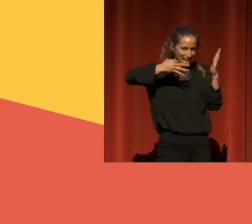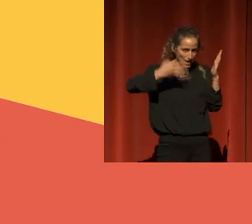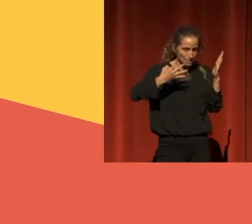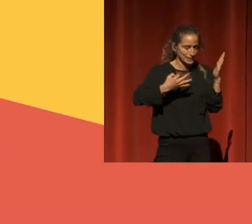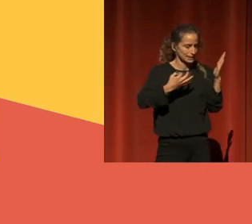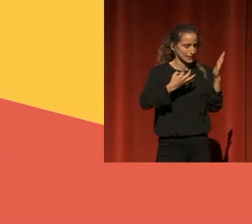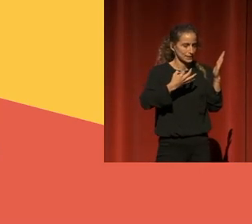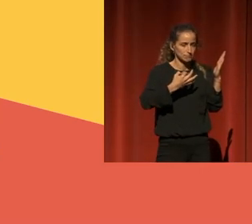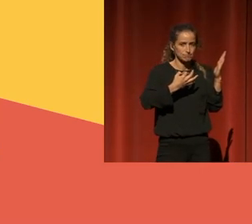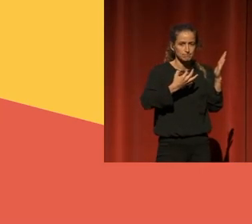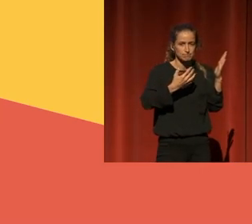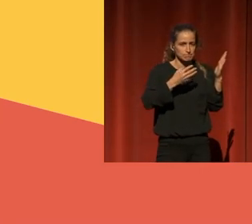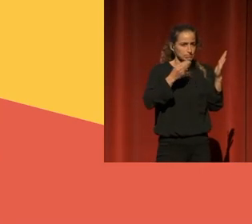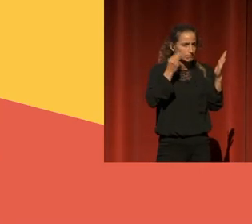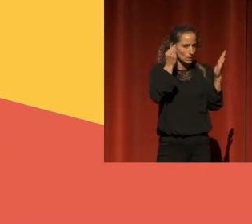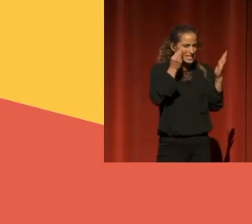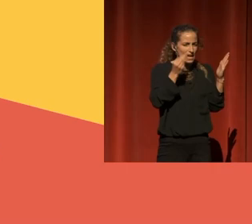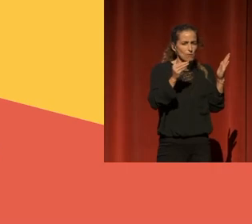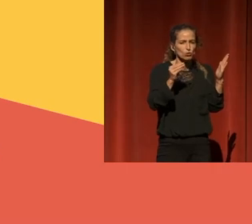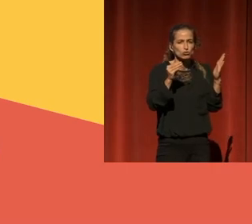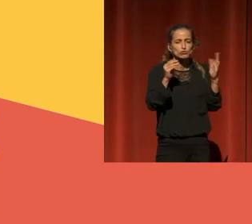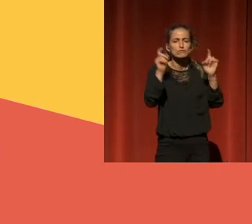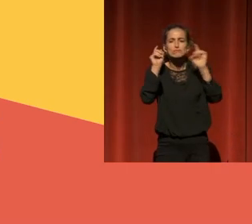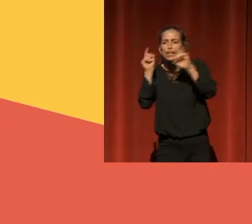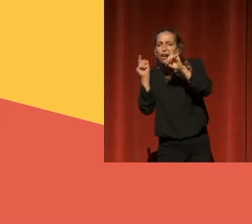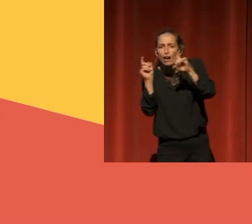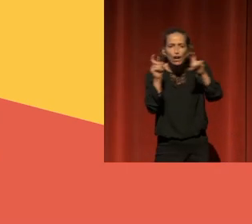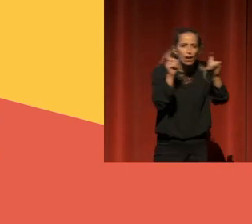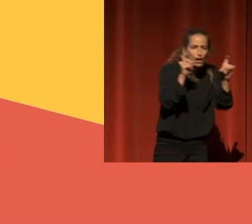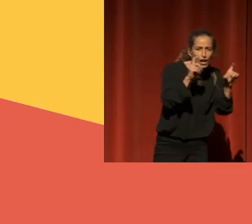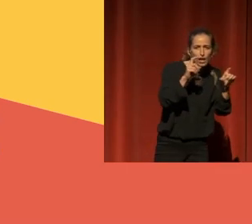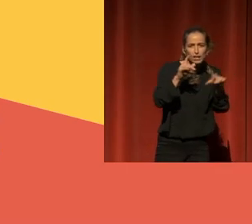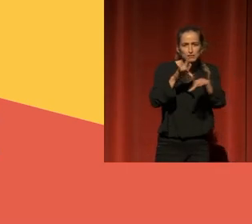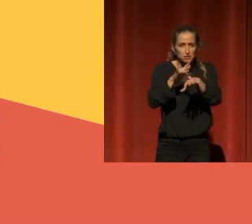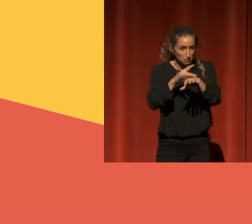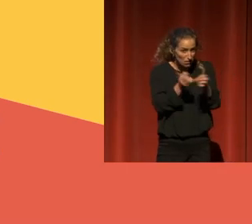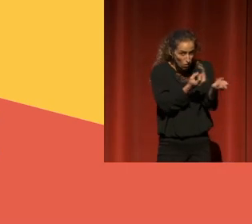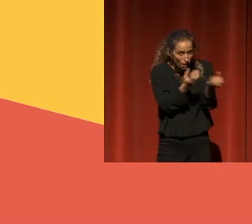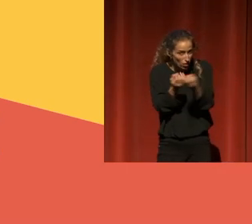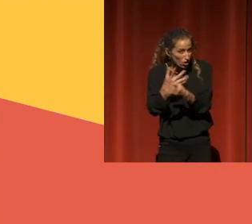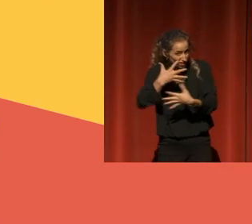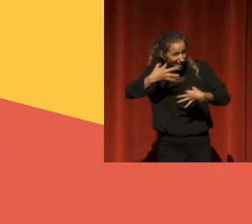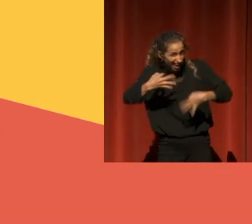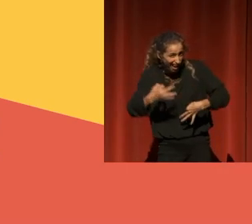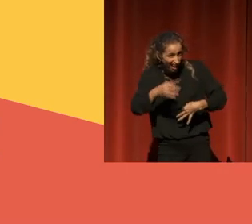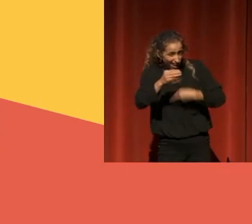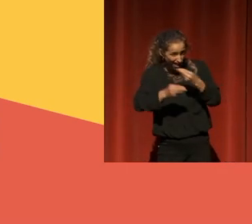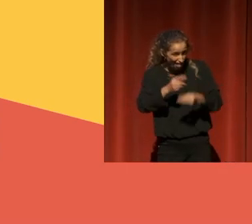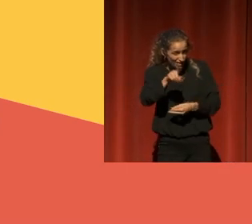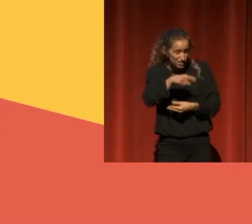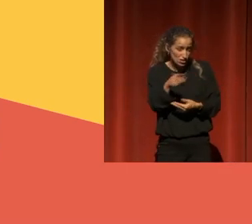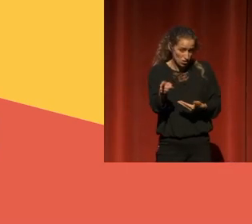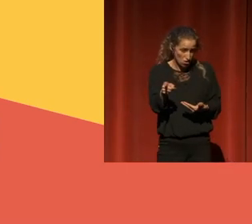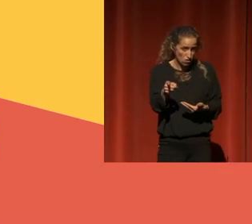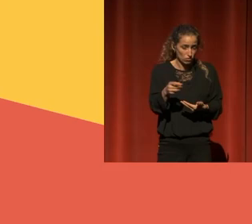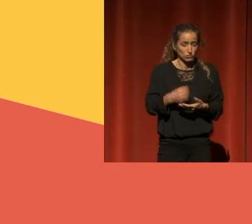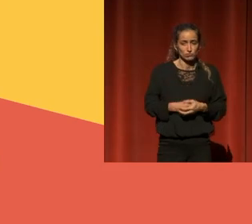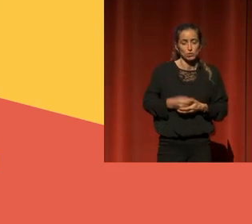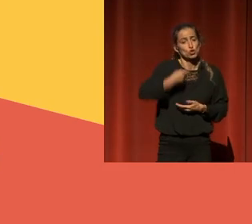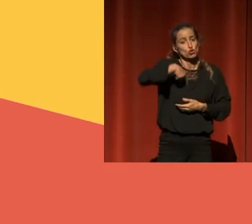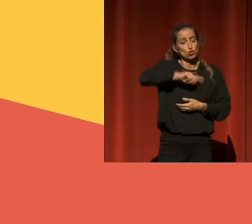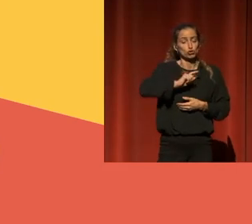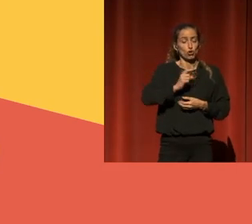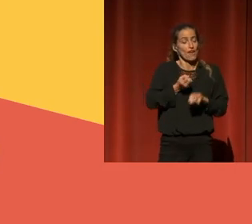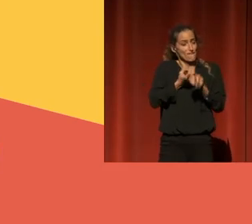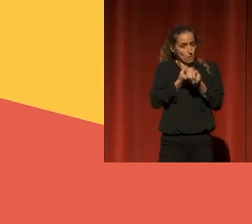realiza alfabetización informacional que es algo que nosotros Los profesionales de la